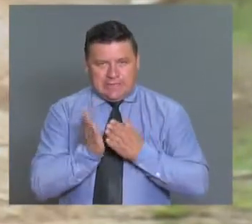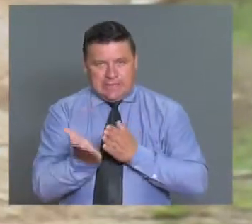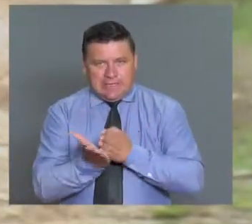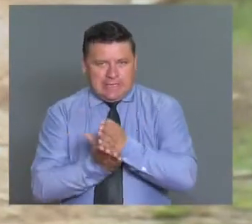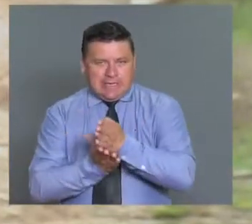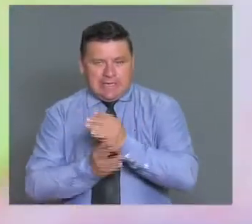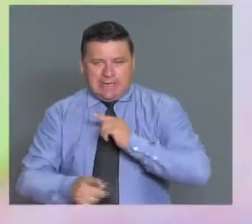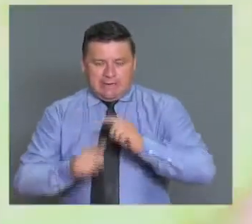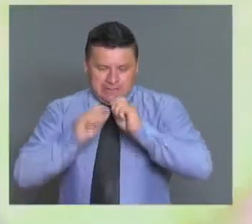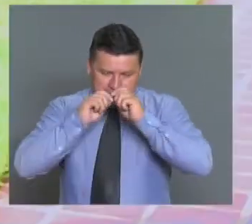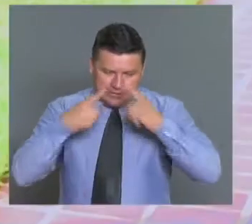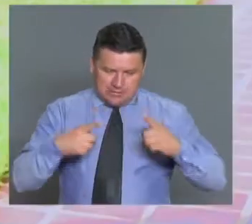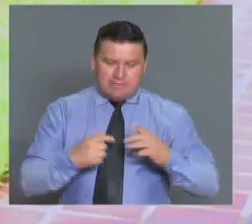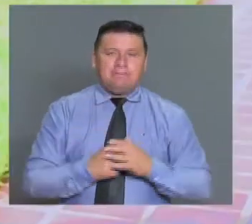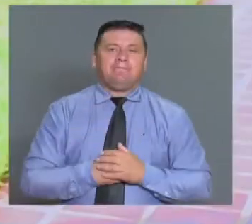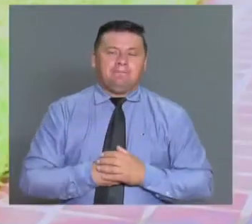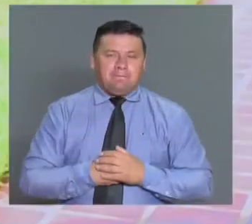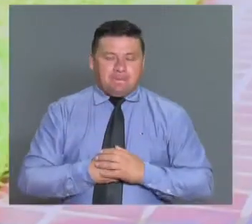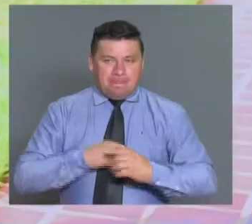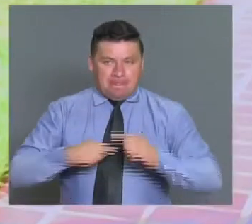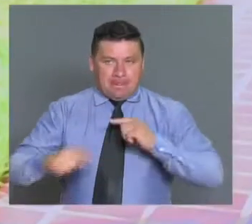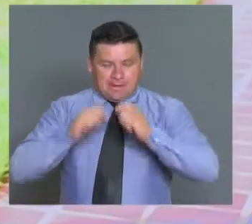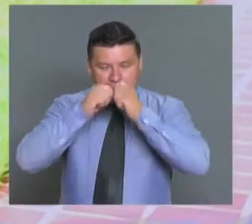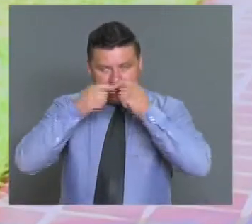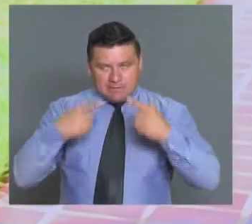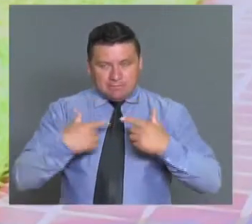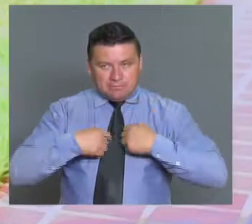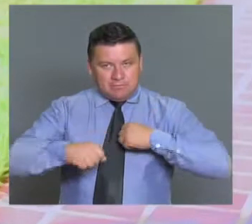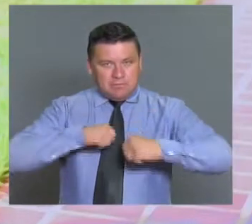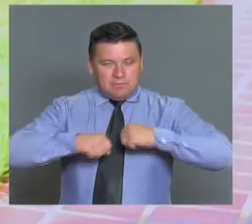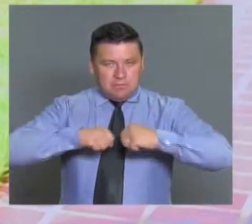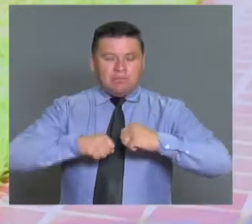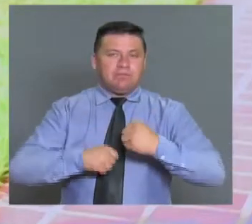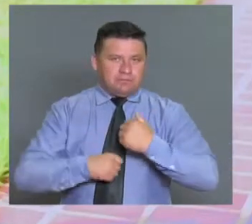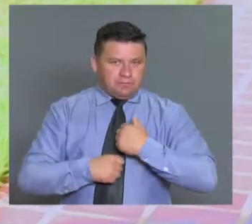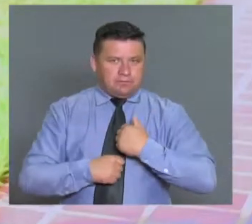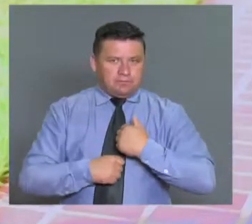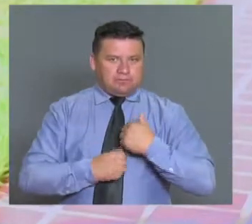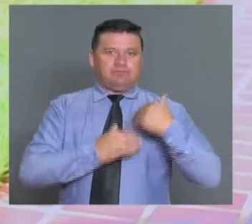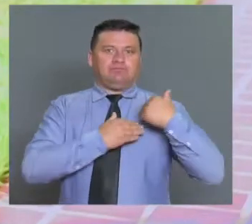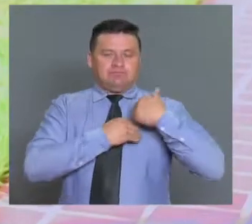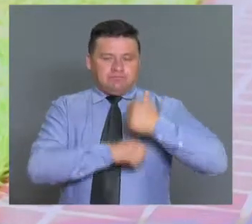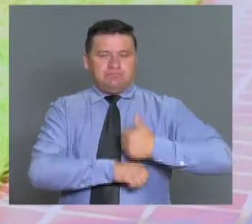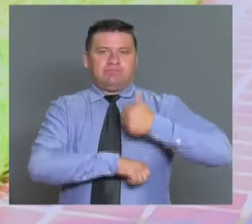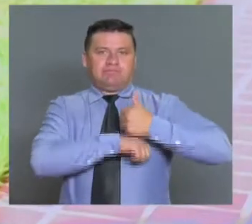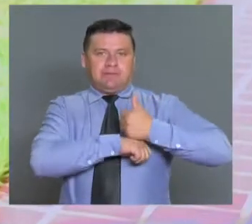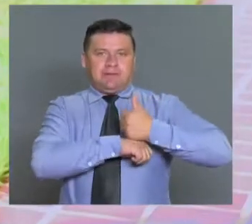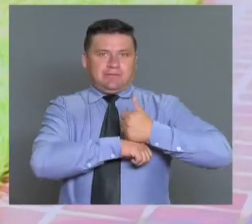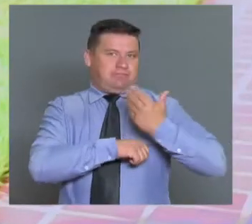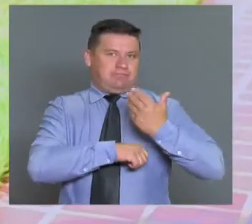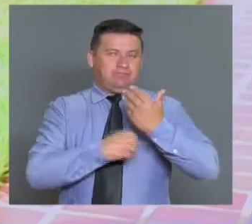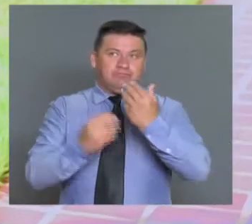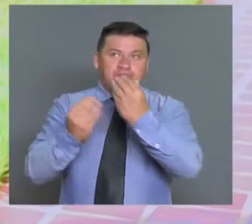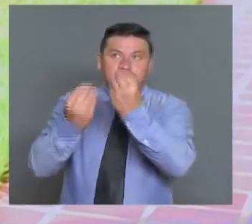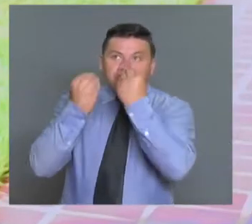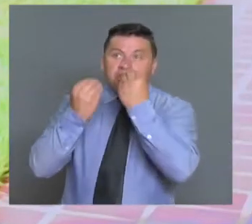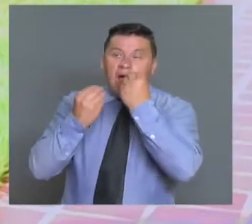de administración pública. En la administración uno puede desempeñar algún cargo allá arriba,